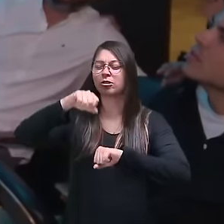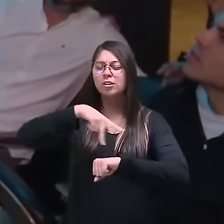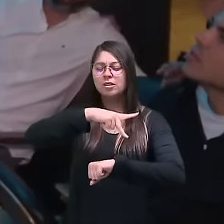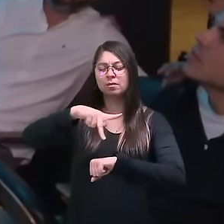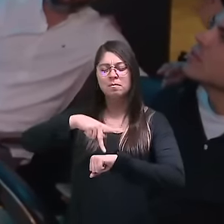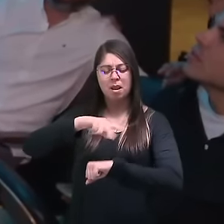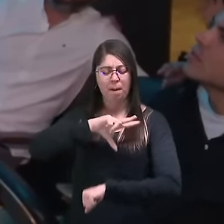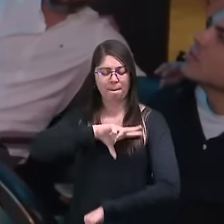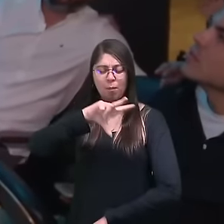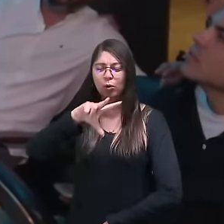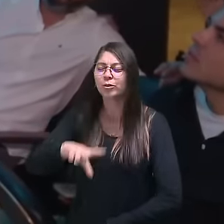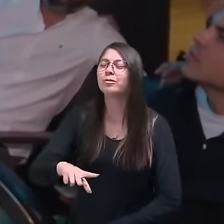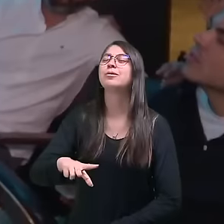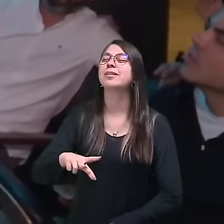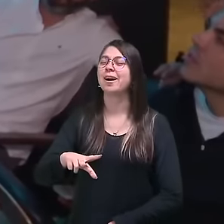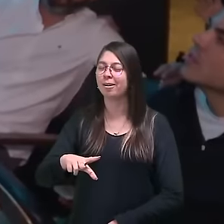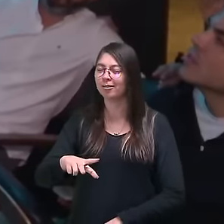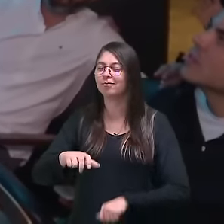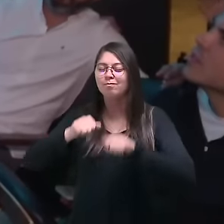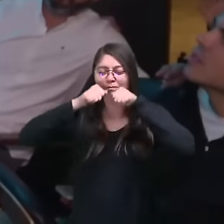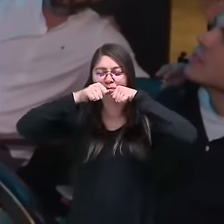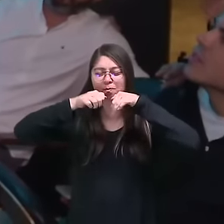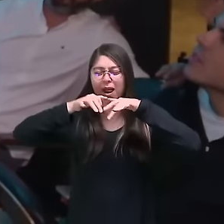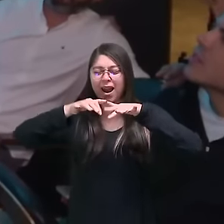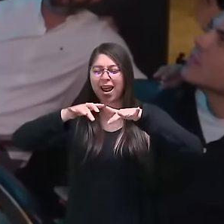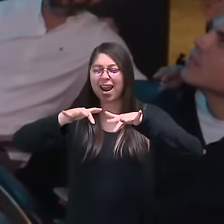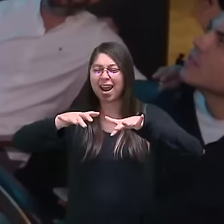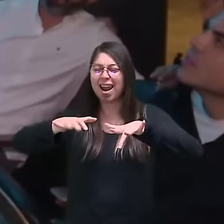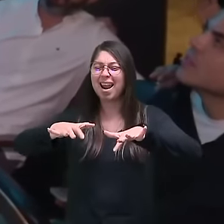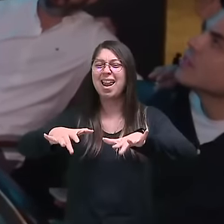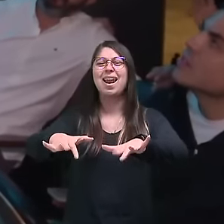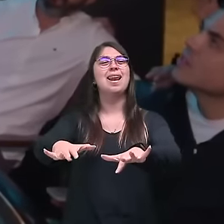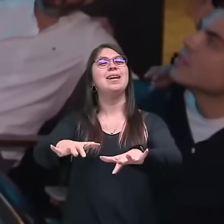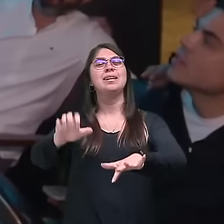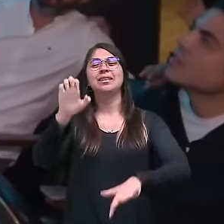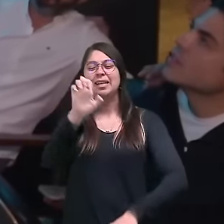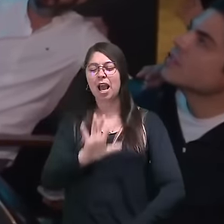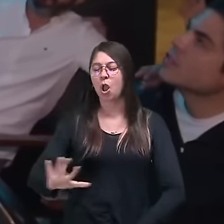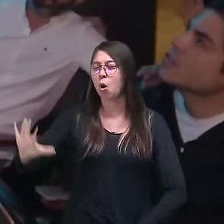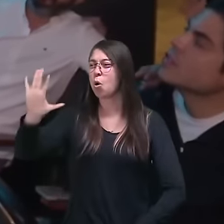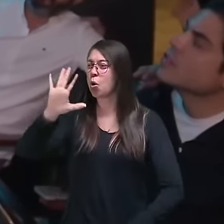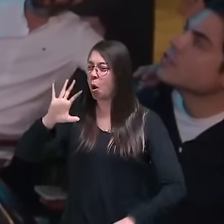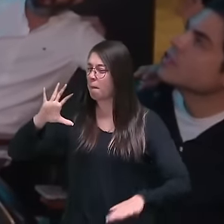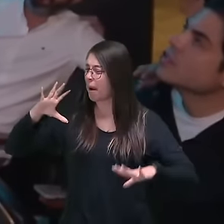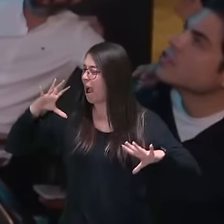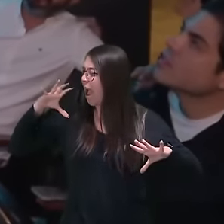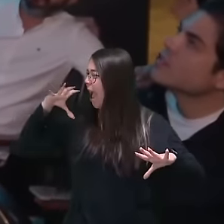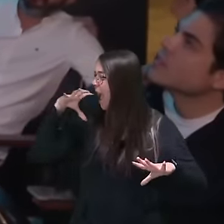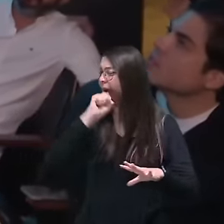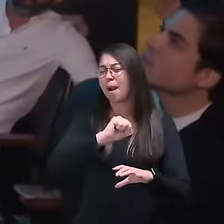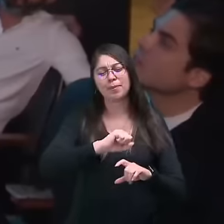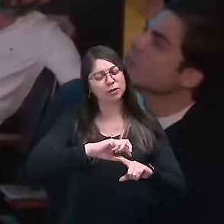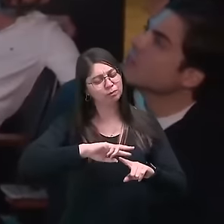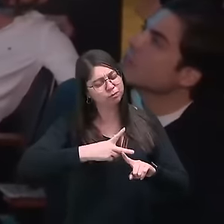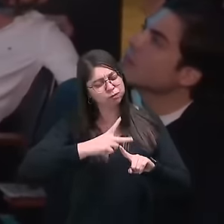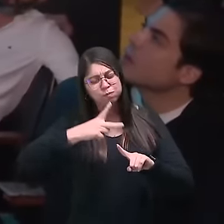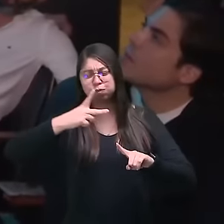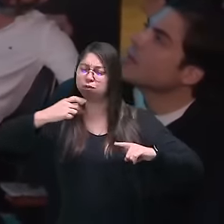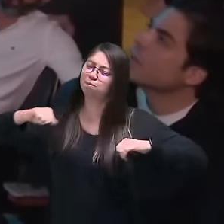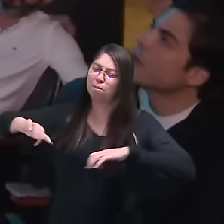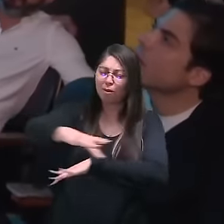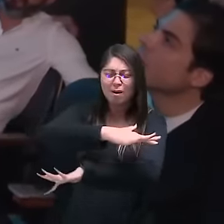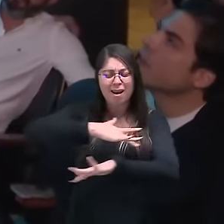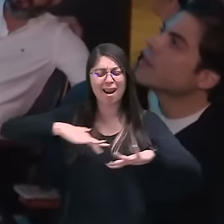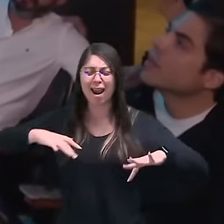que eso va a alcanzar toda Europa de una forma rápida, una multiplicación como nunca aconteció